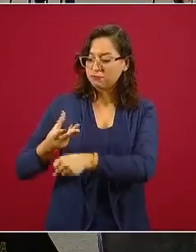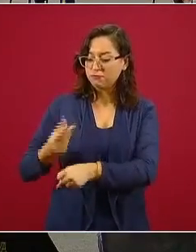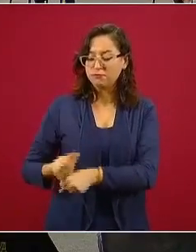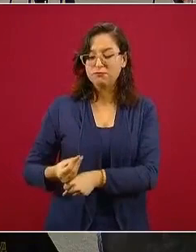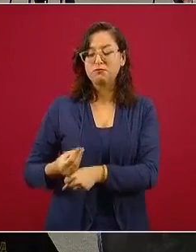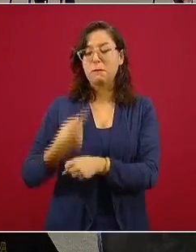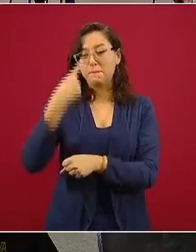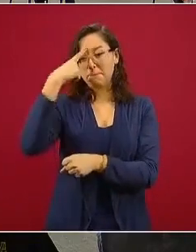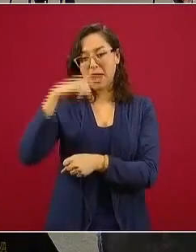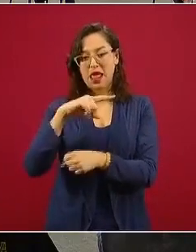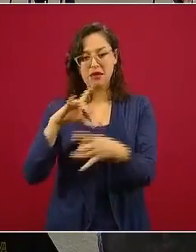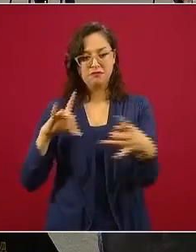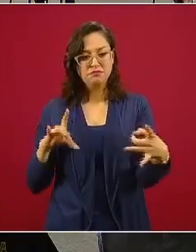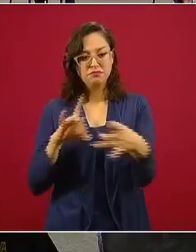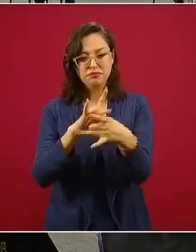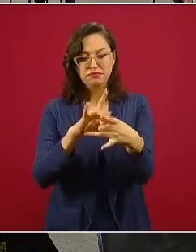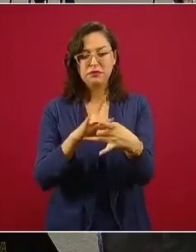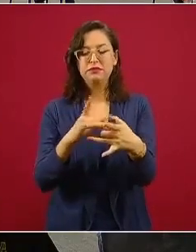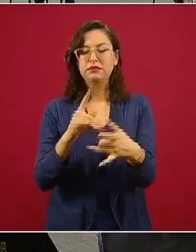tratado.